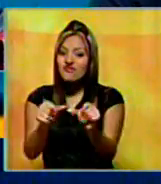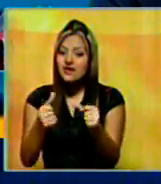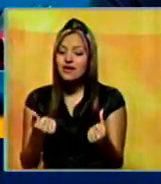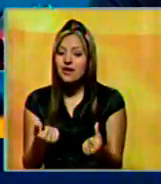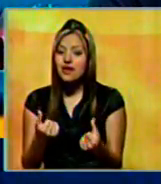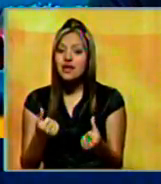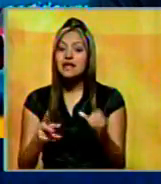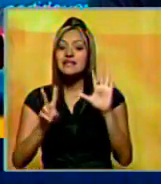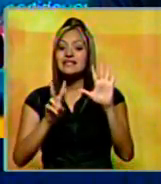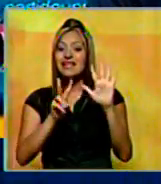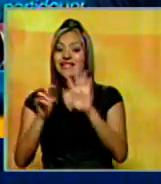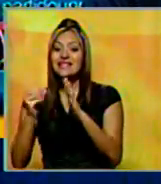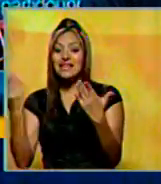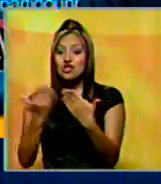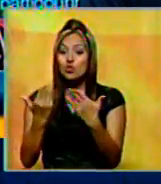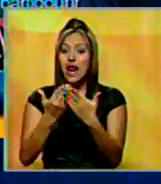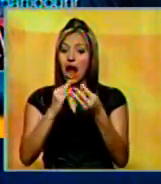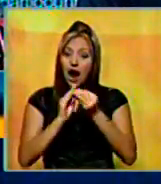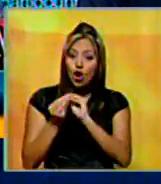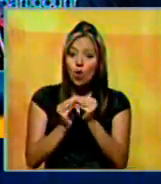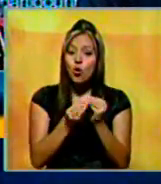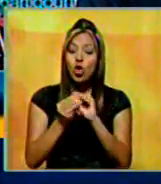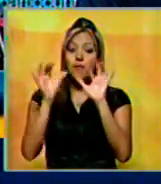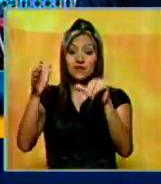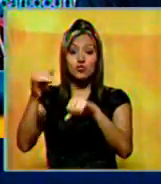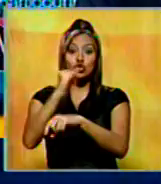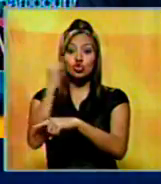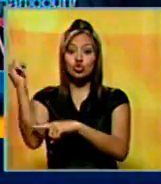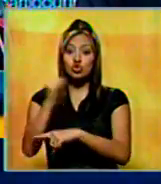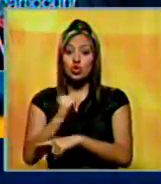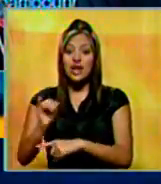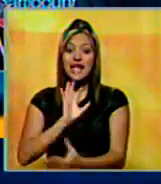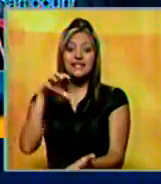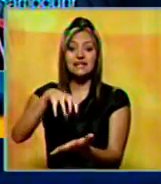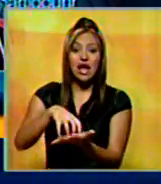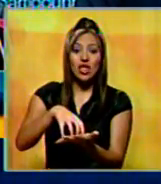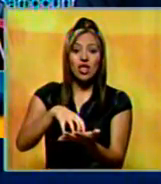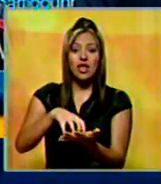de más de 700 escuelas, cuando en el estado Zulia